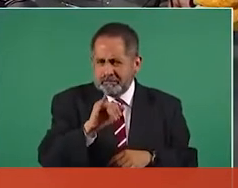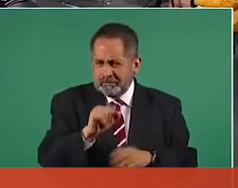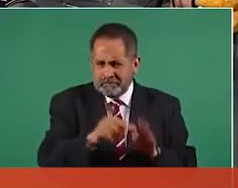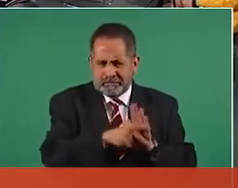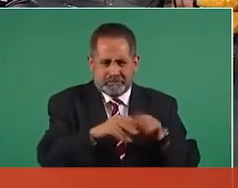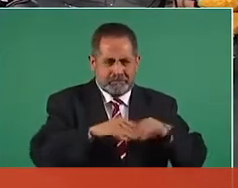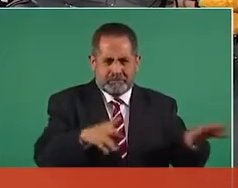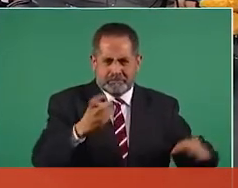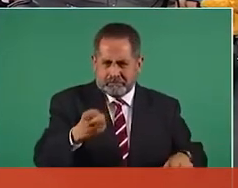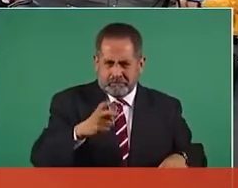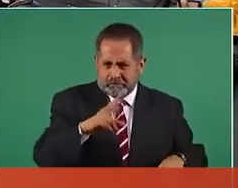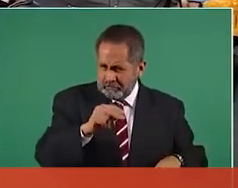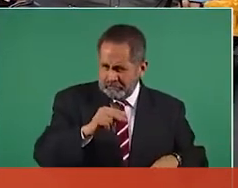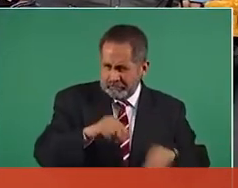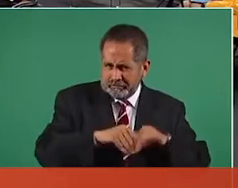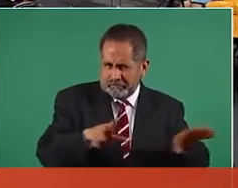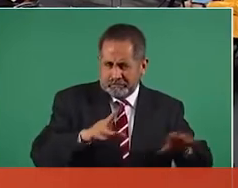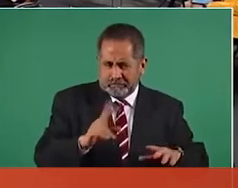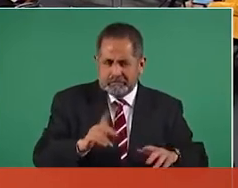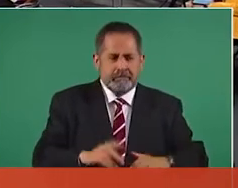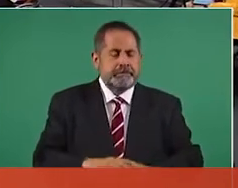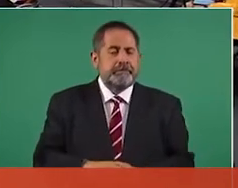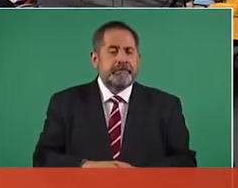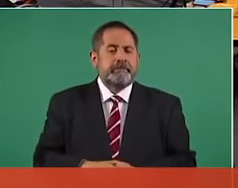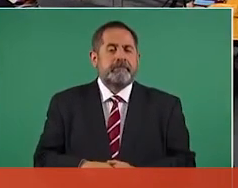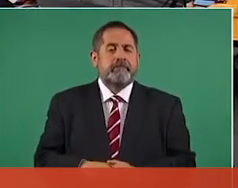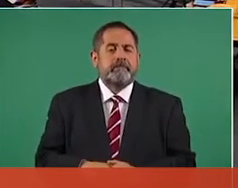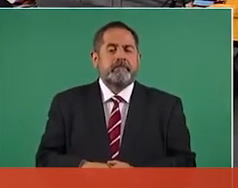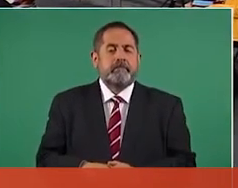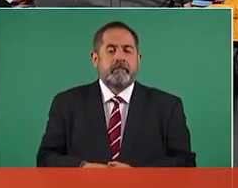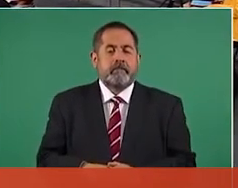el que... ¿Ah?